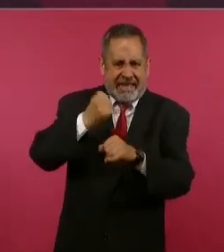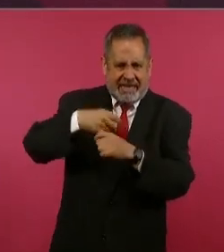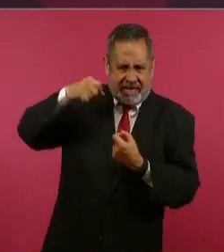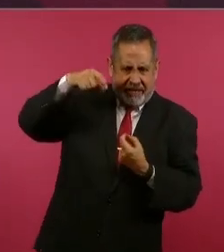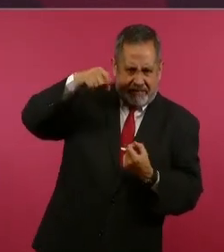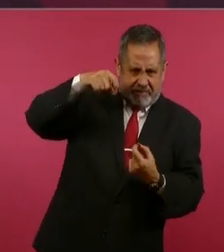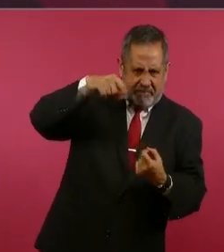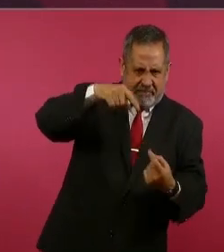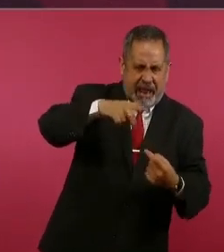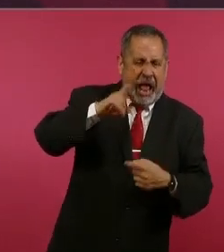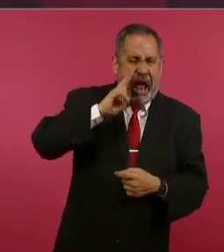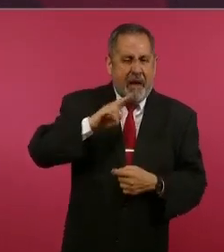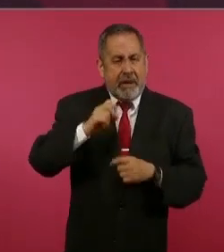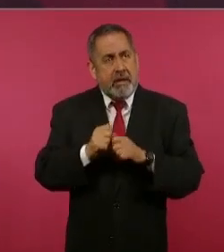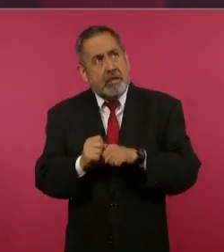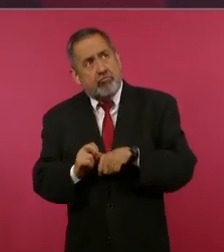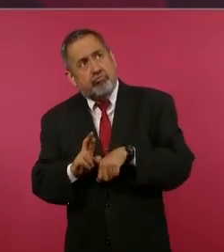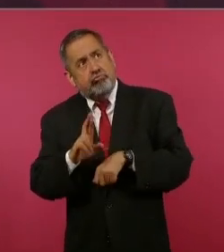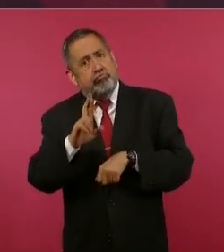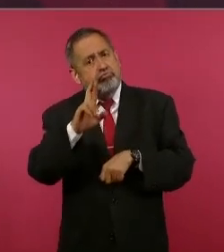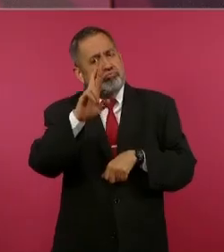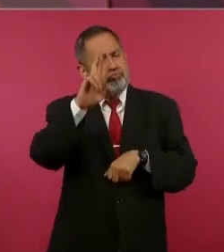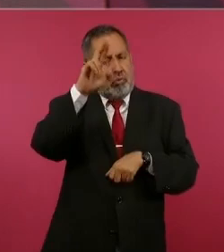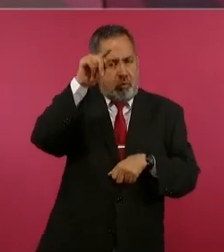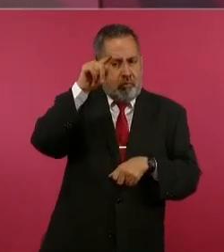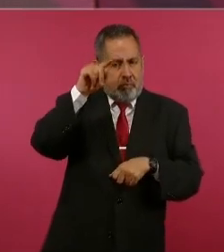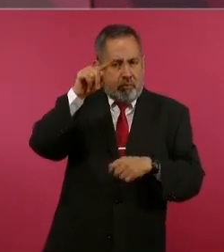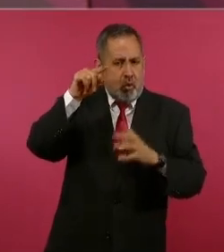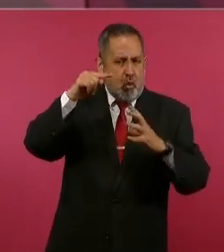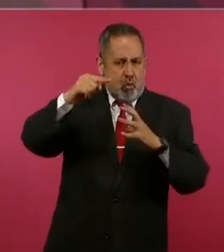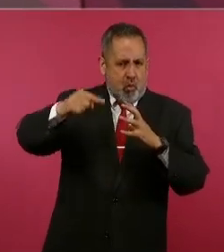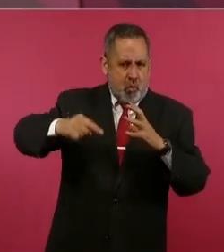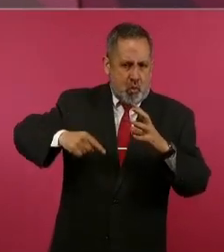poniendo en órbita satélites con ese propósito,